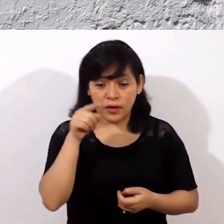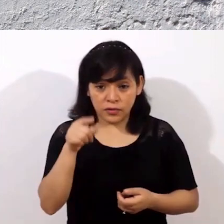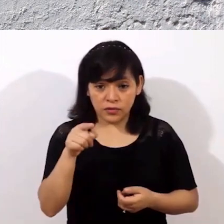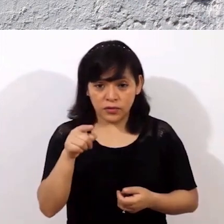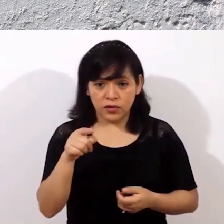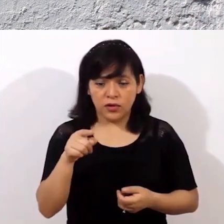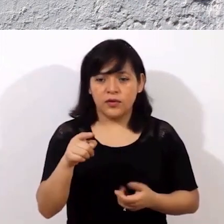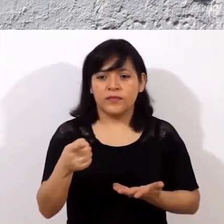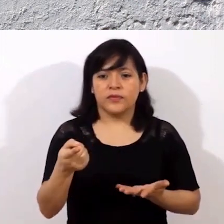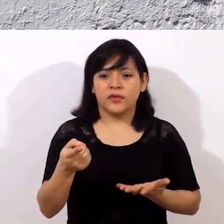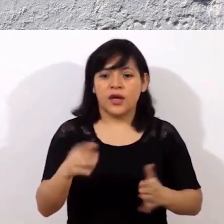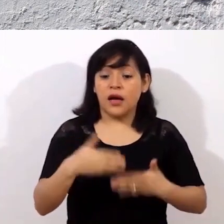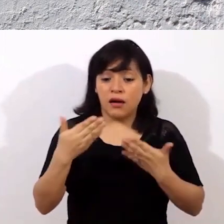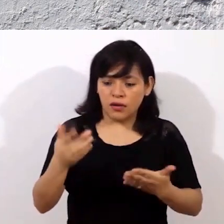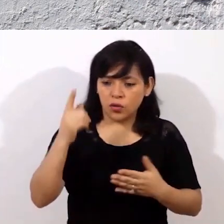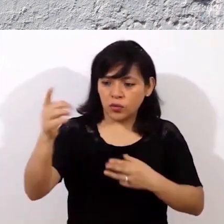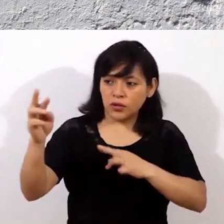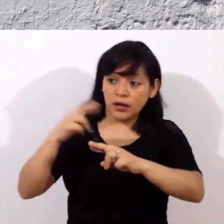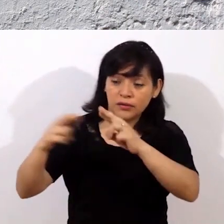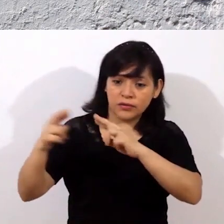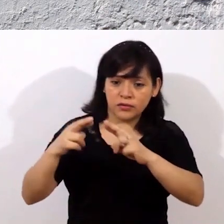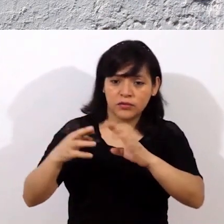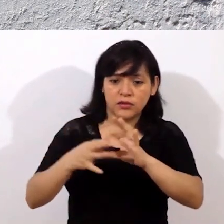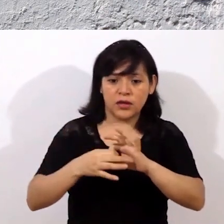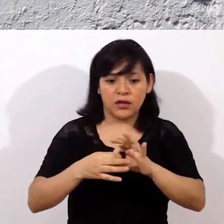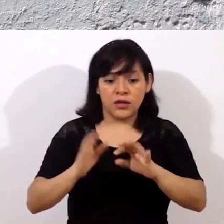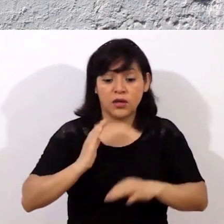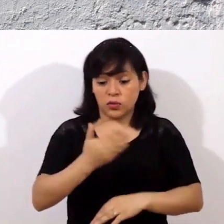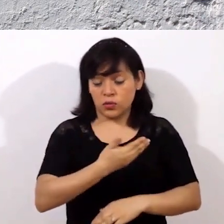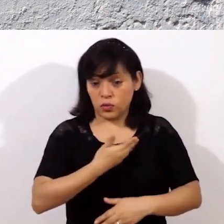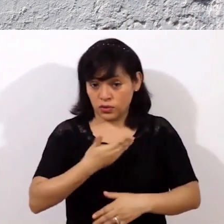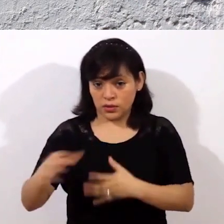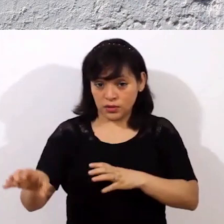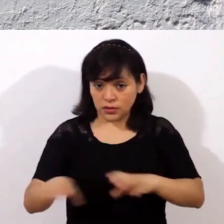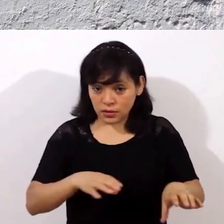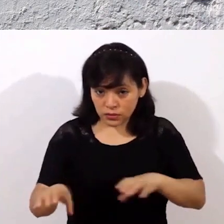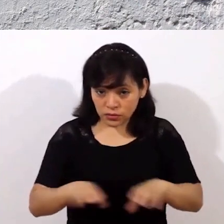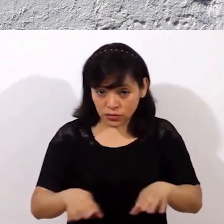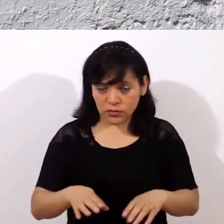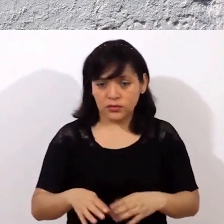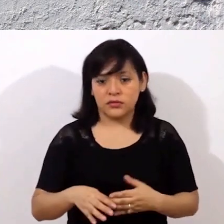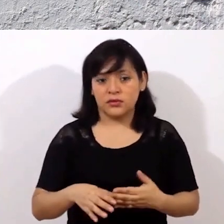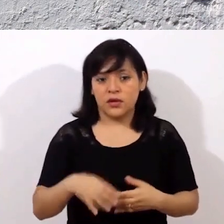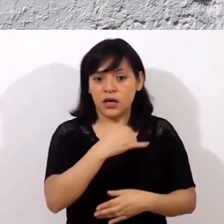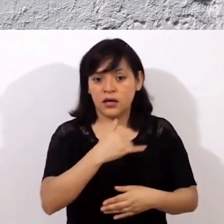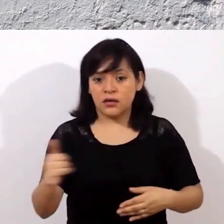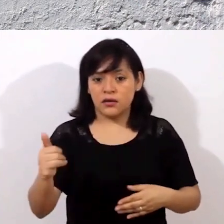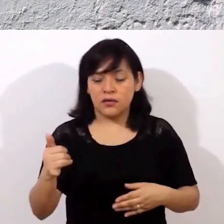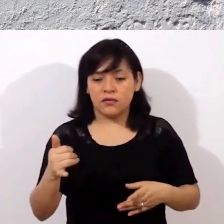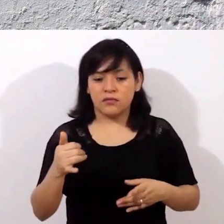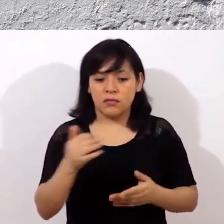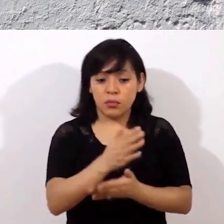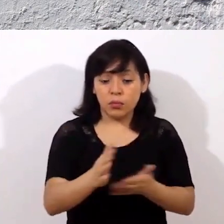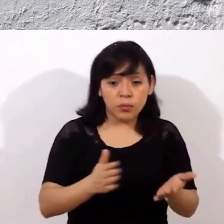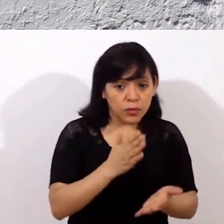una relación directa de causa y efecto entre nuestras acciones y los problemas que